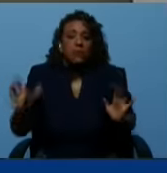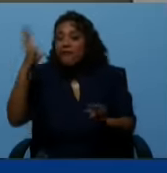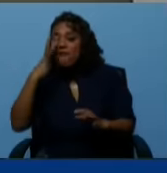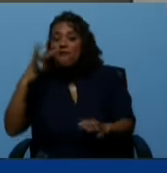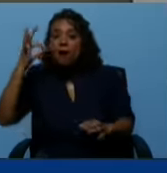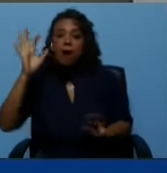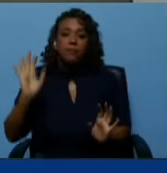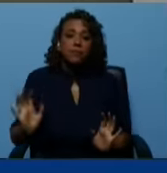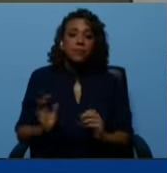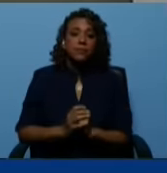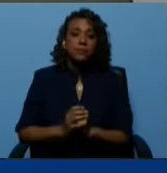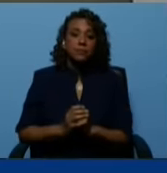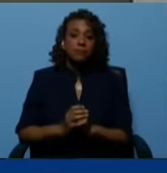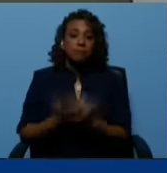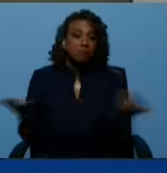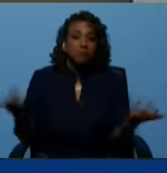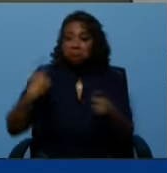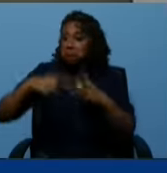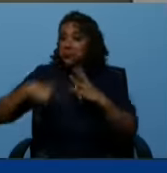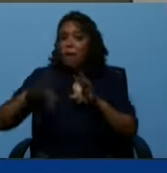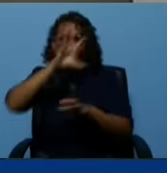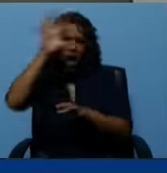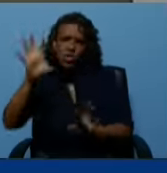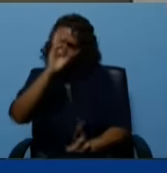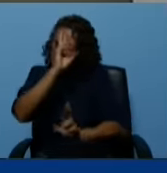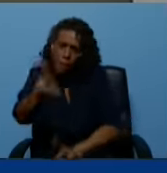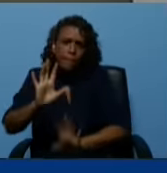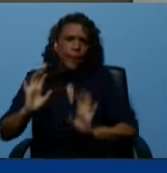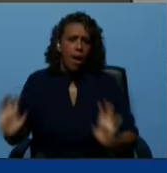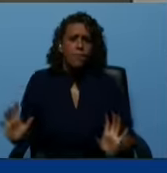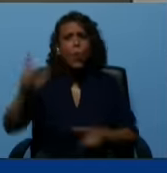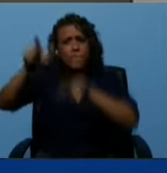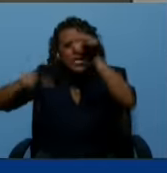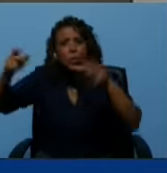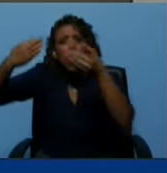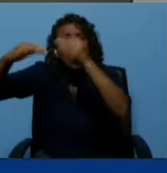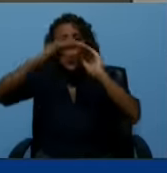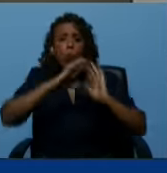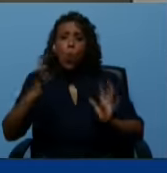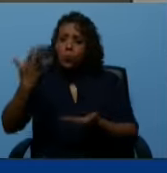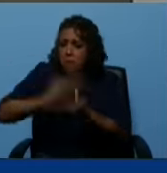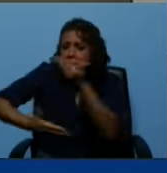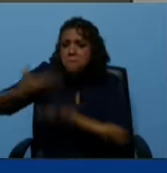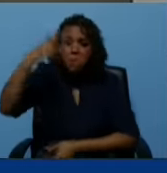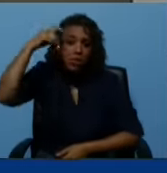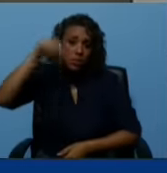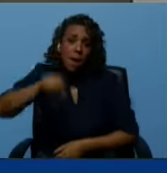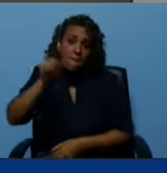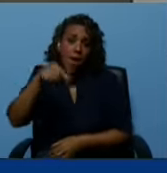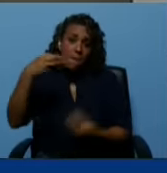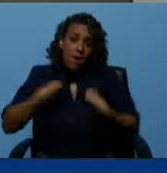Francia, etcétera. Los admiramos, los queremos y viven entre nosotros.